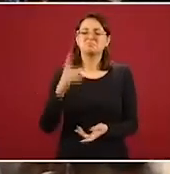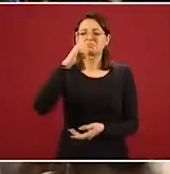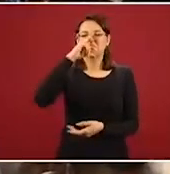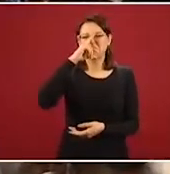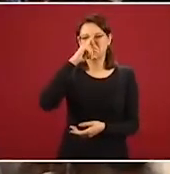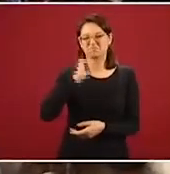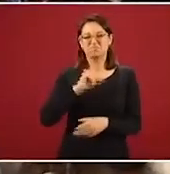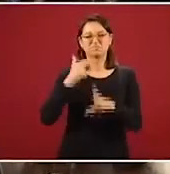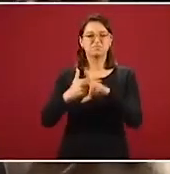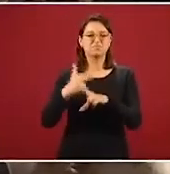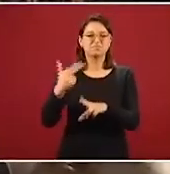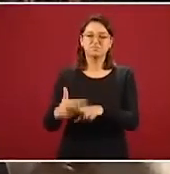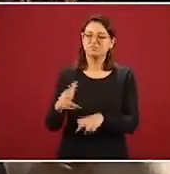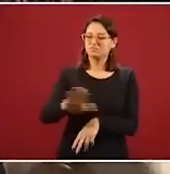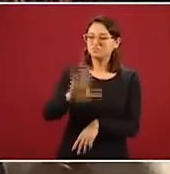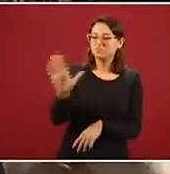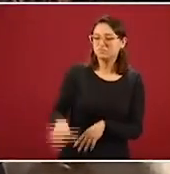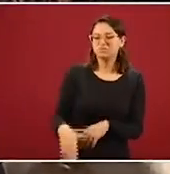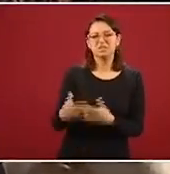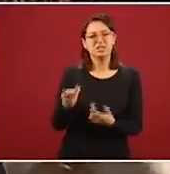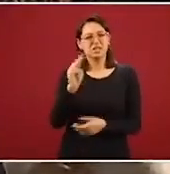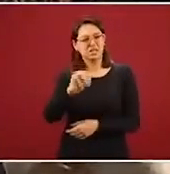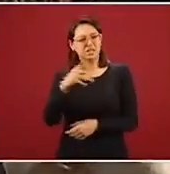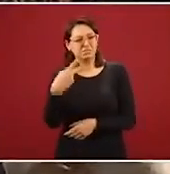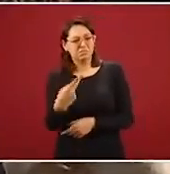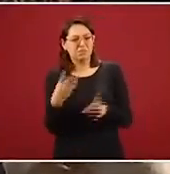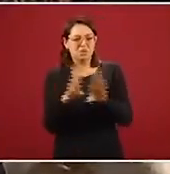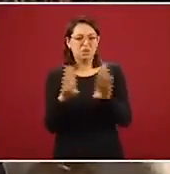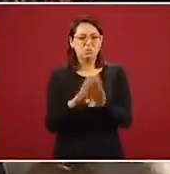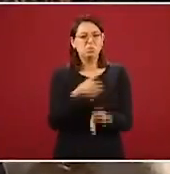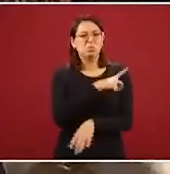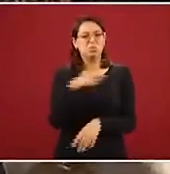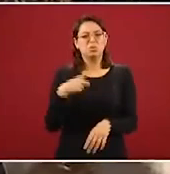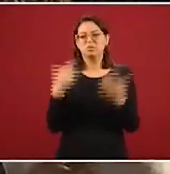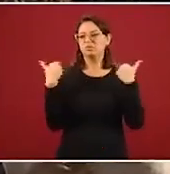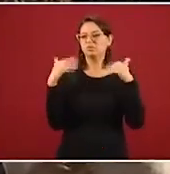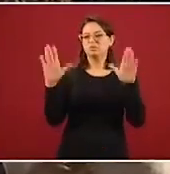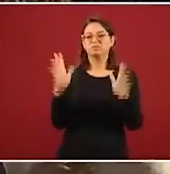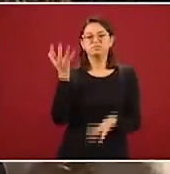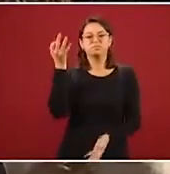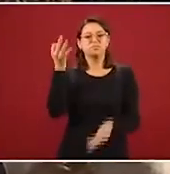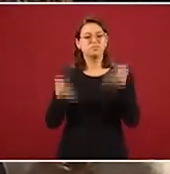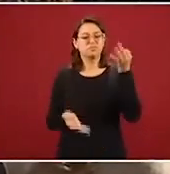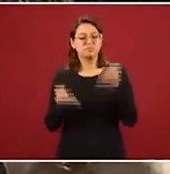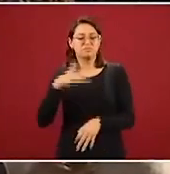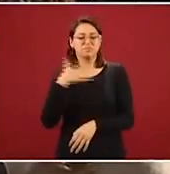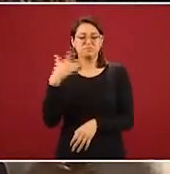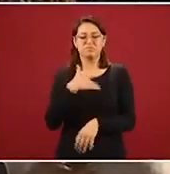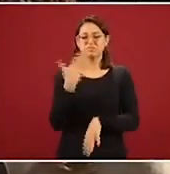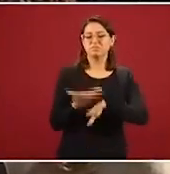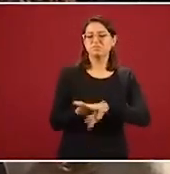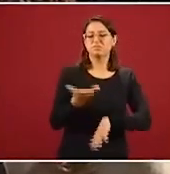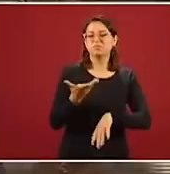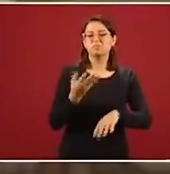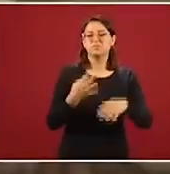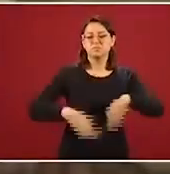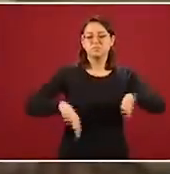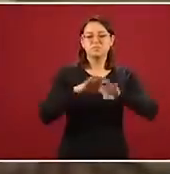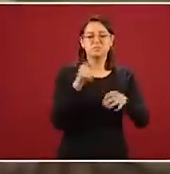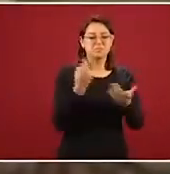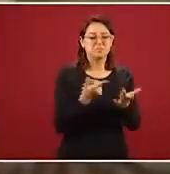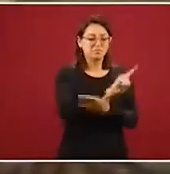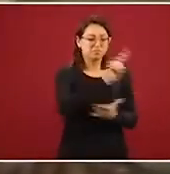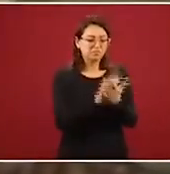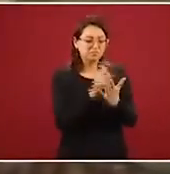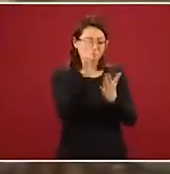cómo deberán actuar los ministerios públicos, sobre todo cuando tenemos una fiscalía que cree que es más importante reformar la ley para adecuarla a lo